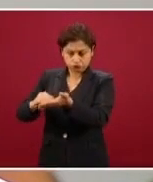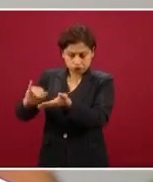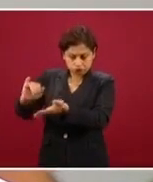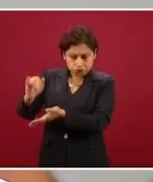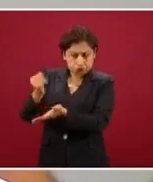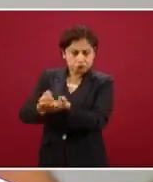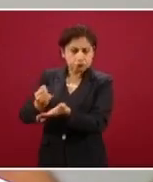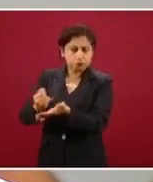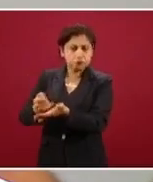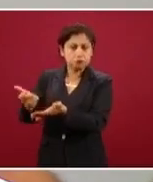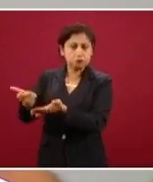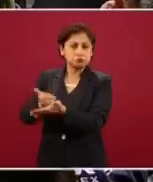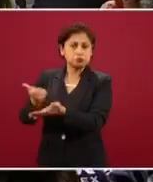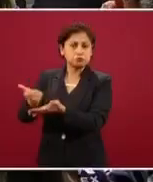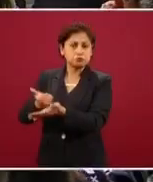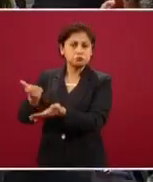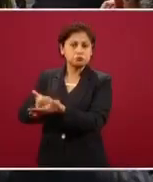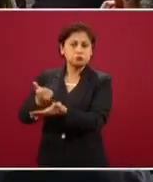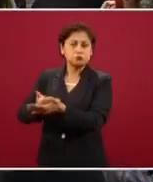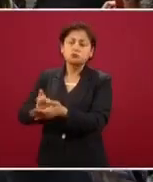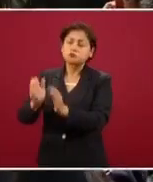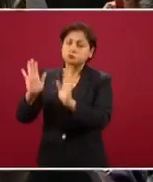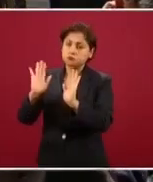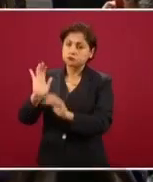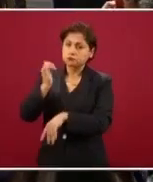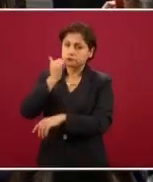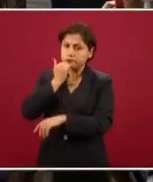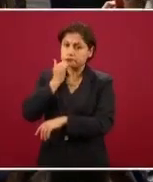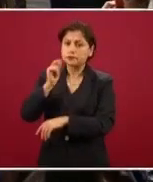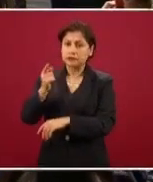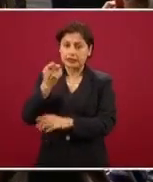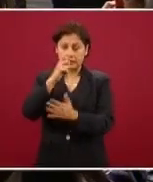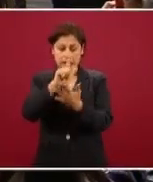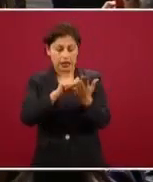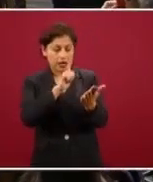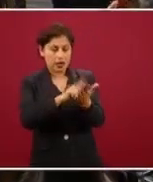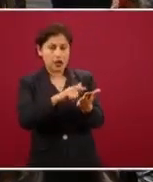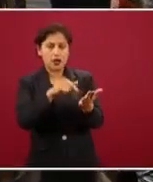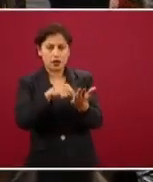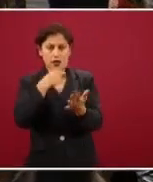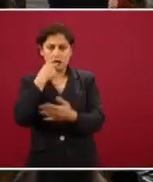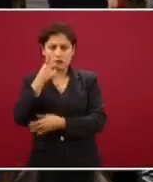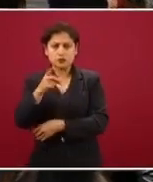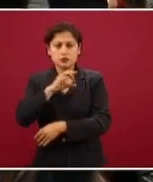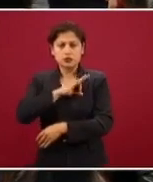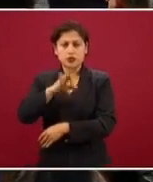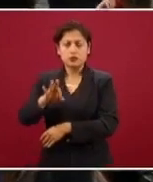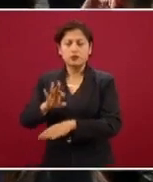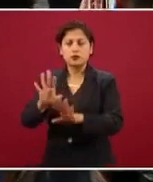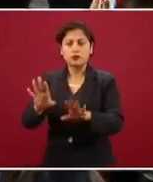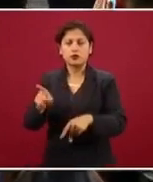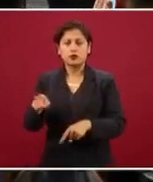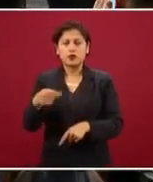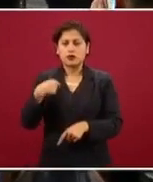eso lo estamos haciendo. Entonces, ¿sí confirma esta lista negra de las empresas?